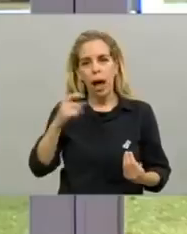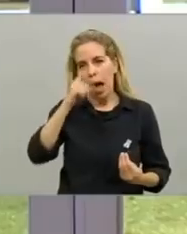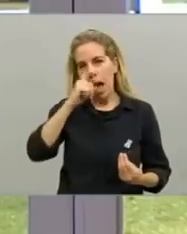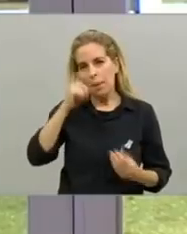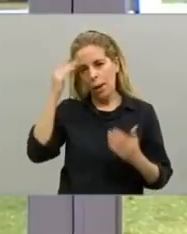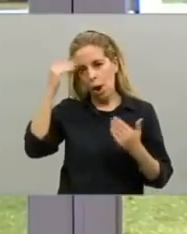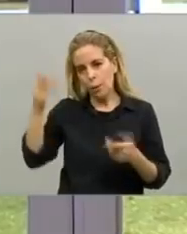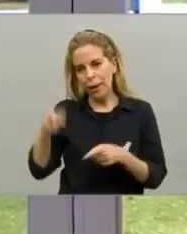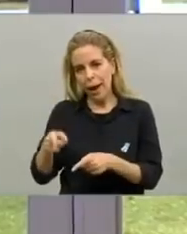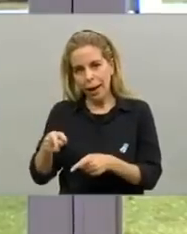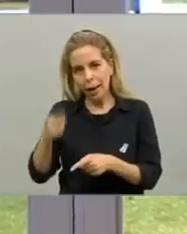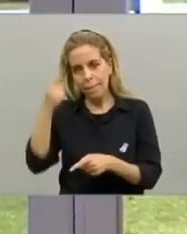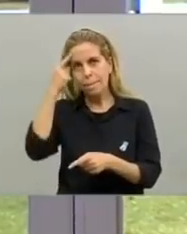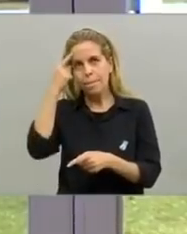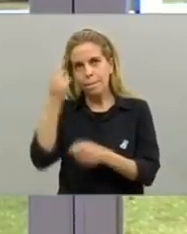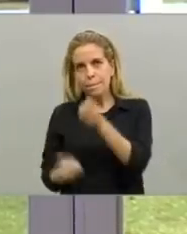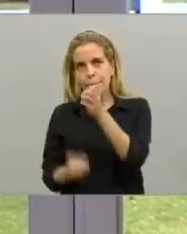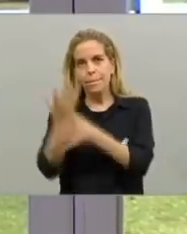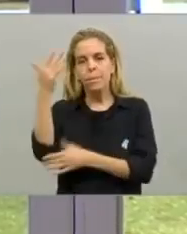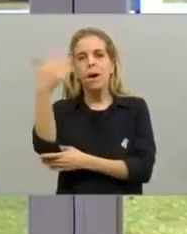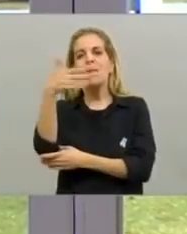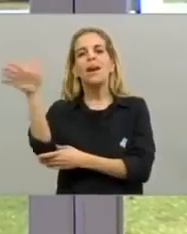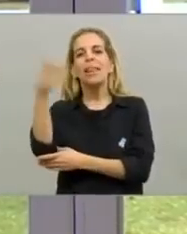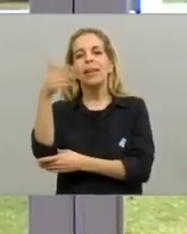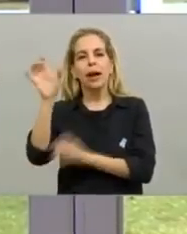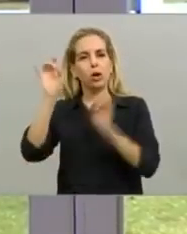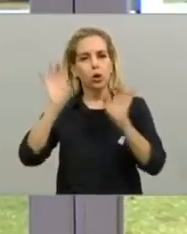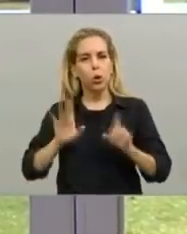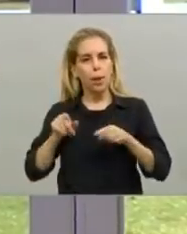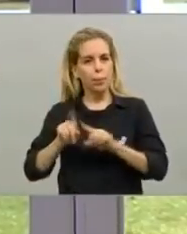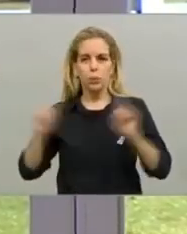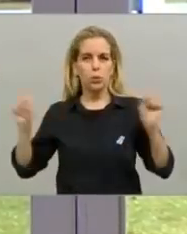el que se inspiró y creó la bandera que hoy veneramos.